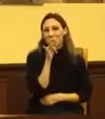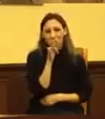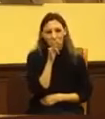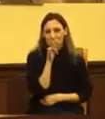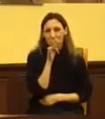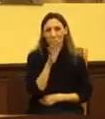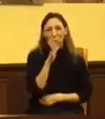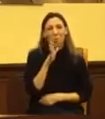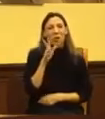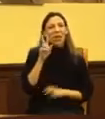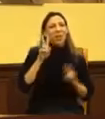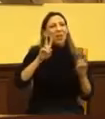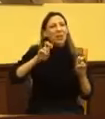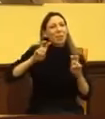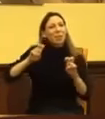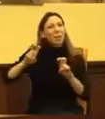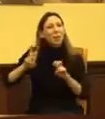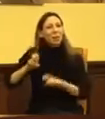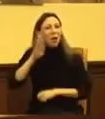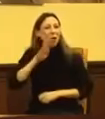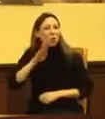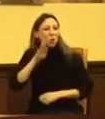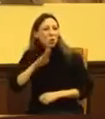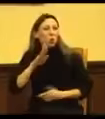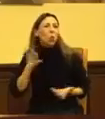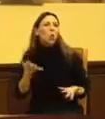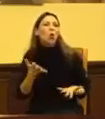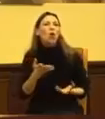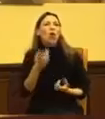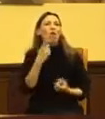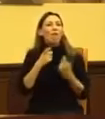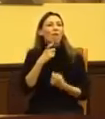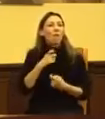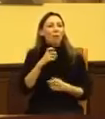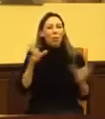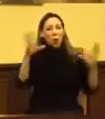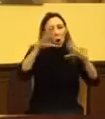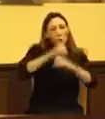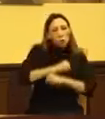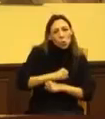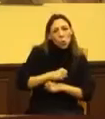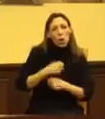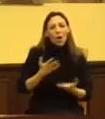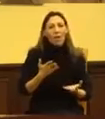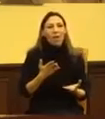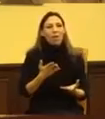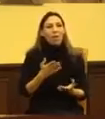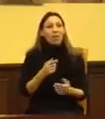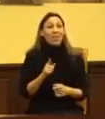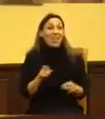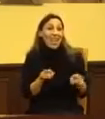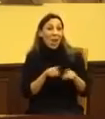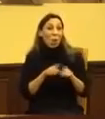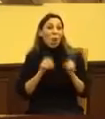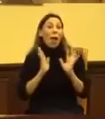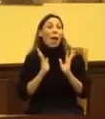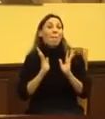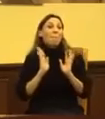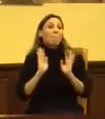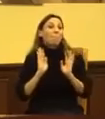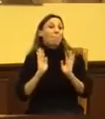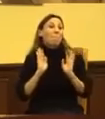ni por el secuestro de personas, ni por el secuestro de información, destrucción de información. Pero si es que ustedes son la